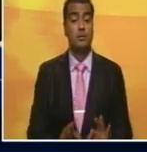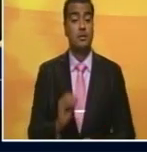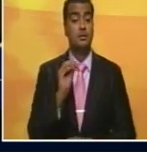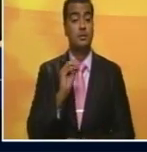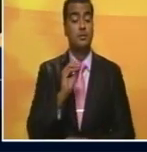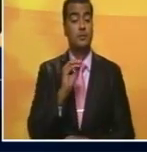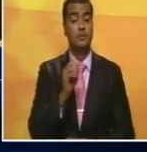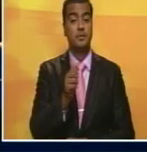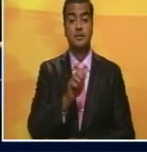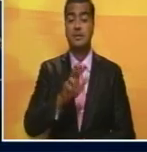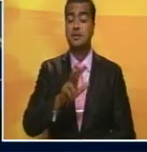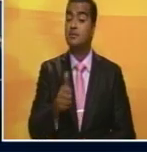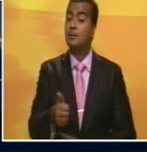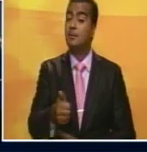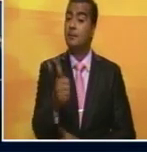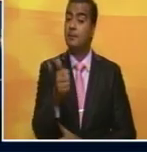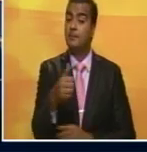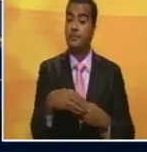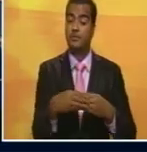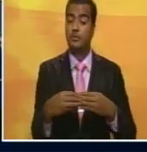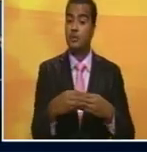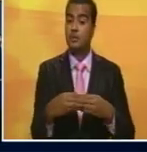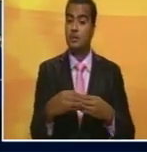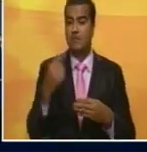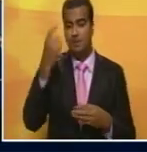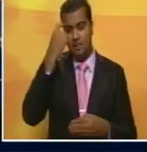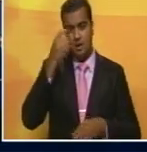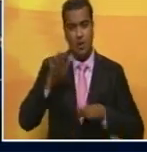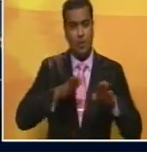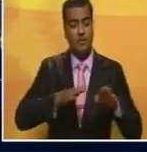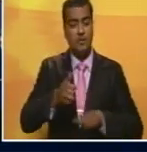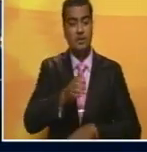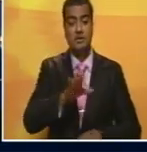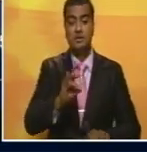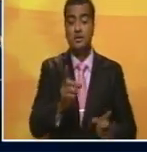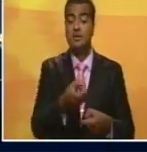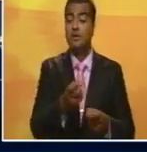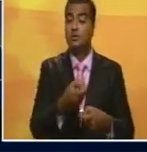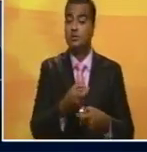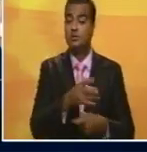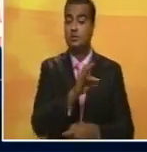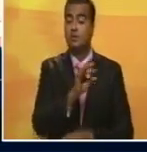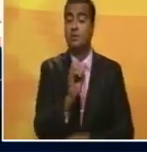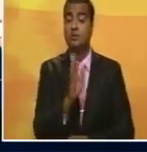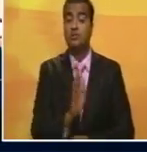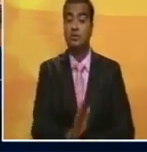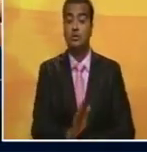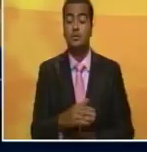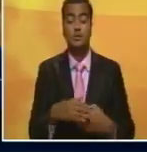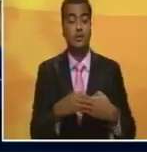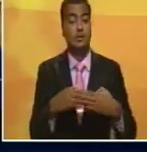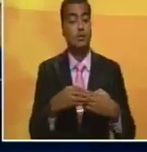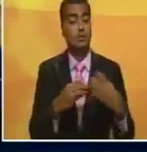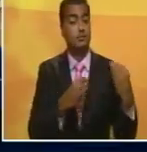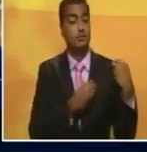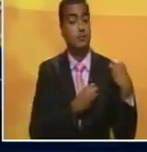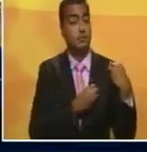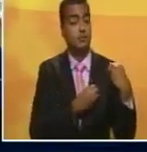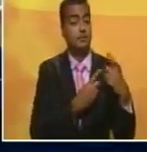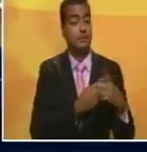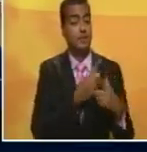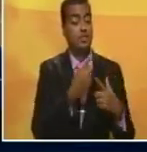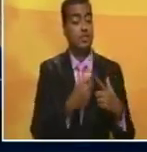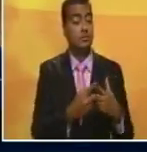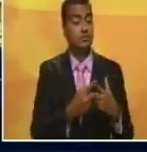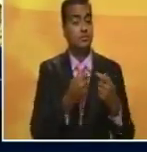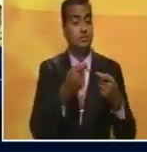su 13ª subasta ordinaria de divisas para el día jueves 17 de agosto. El 70% de las divisas asignadas para ese entonces